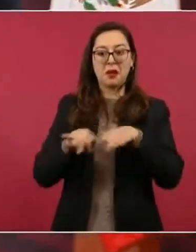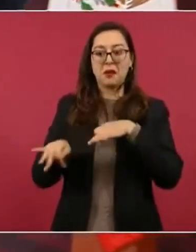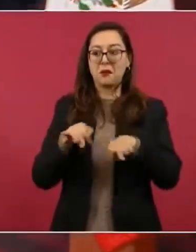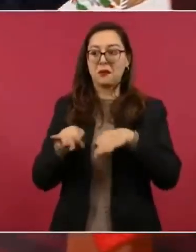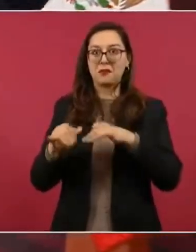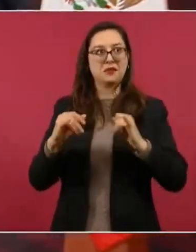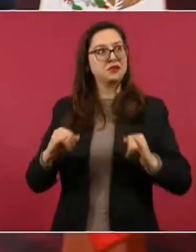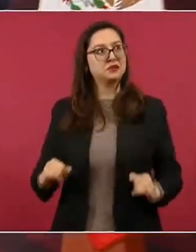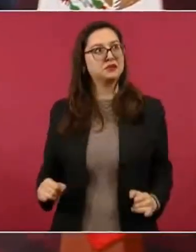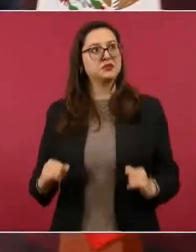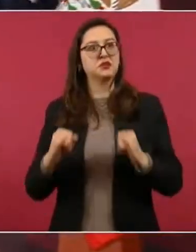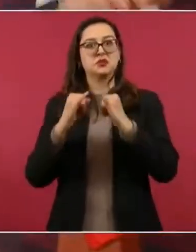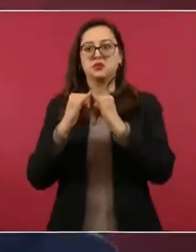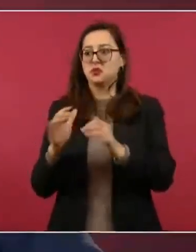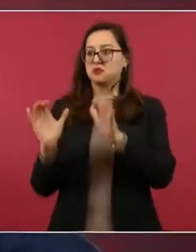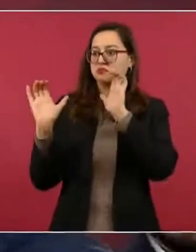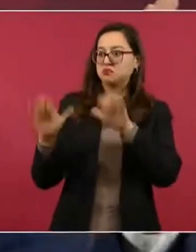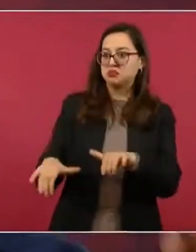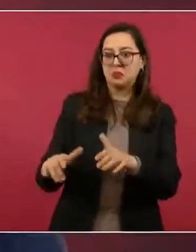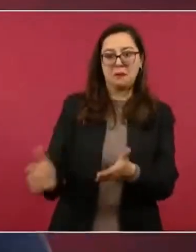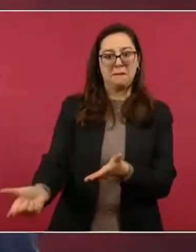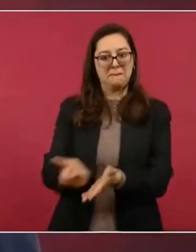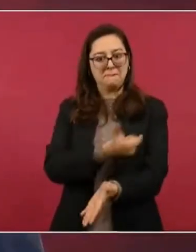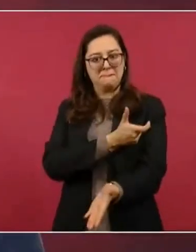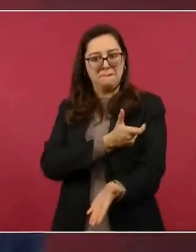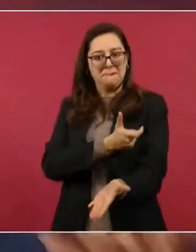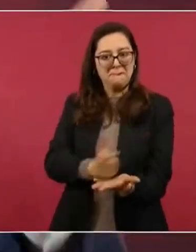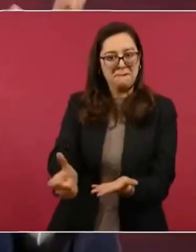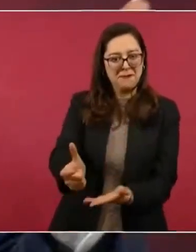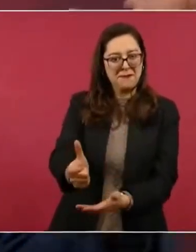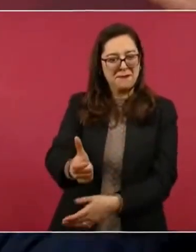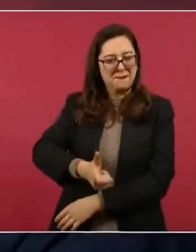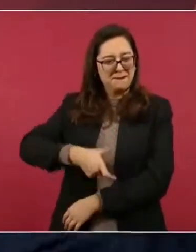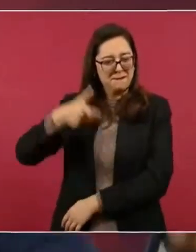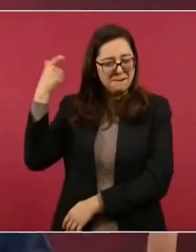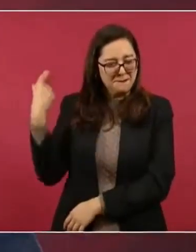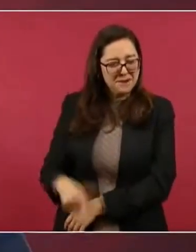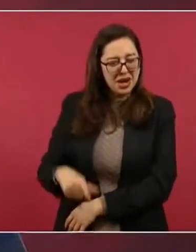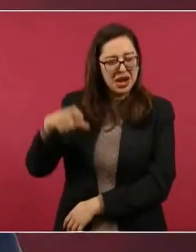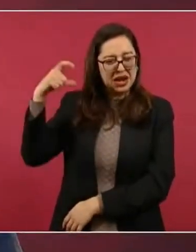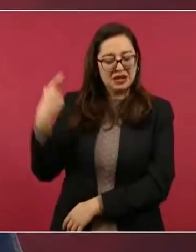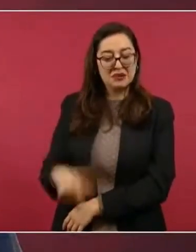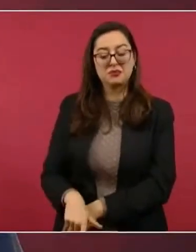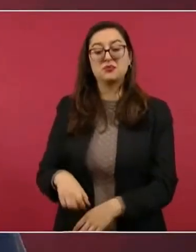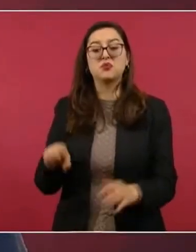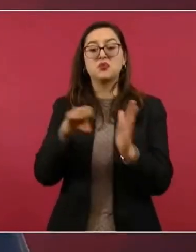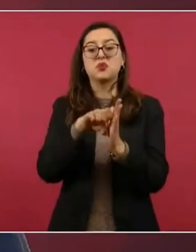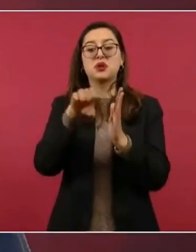crear instituciones, pagarles. Imagínense cuánto gana el de la transparencia.